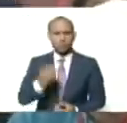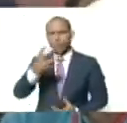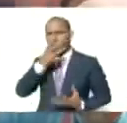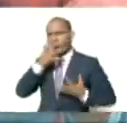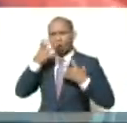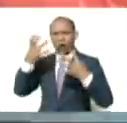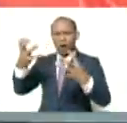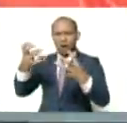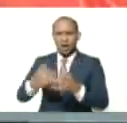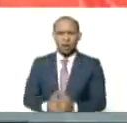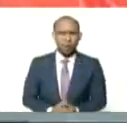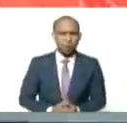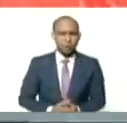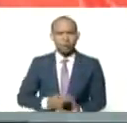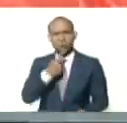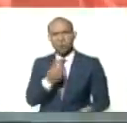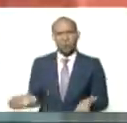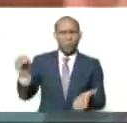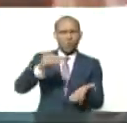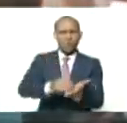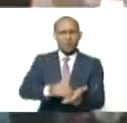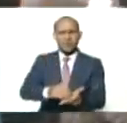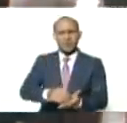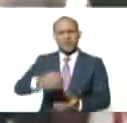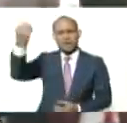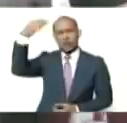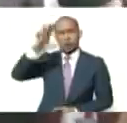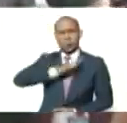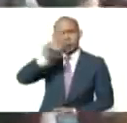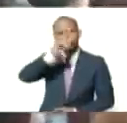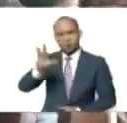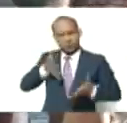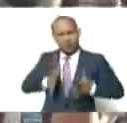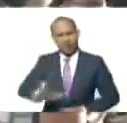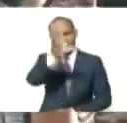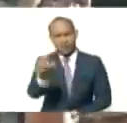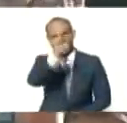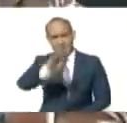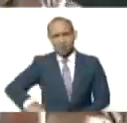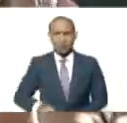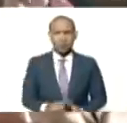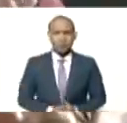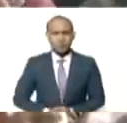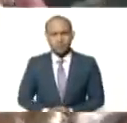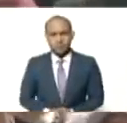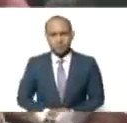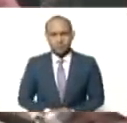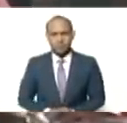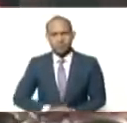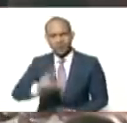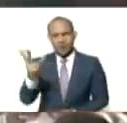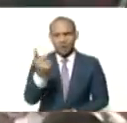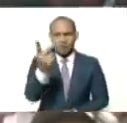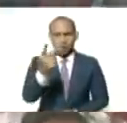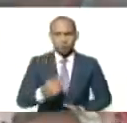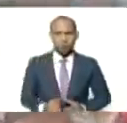grito afirmamos: el sol de Venezuela nace en el Esequibo.